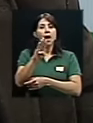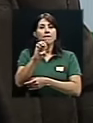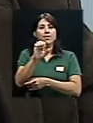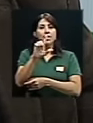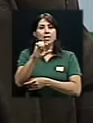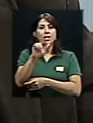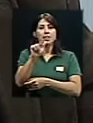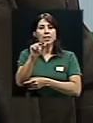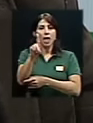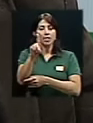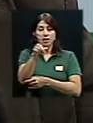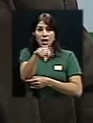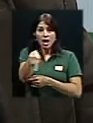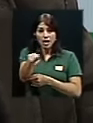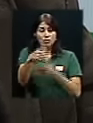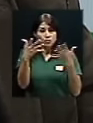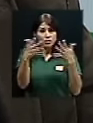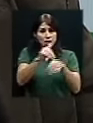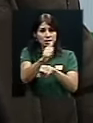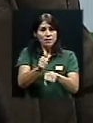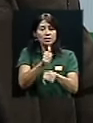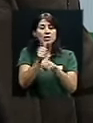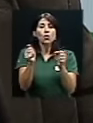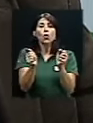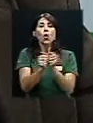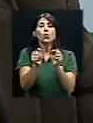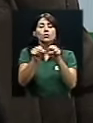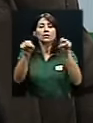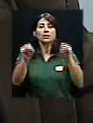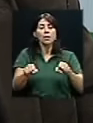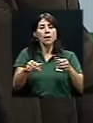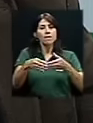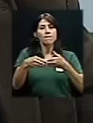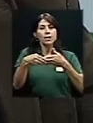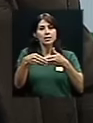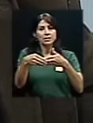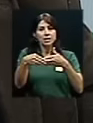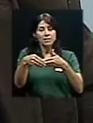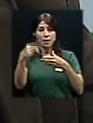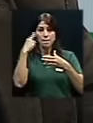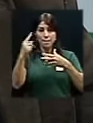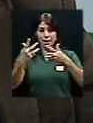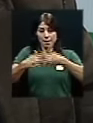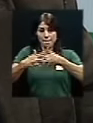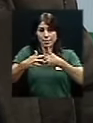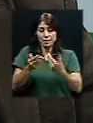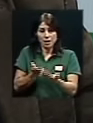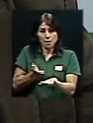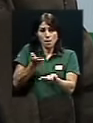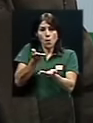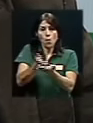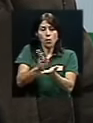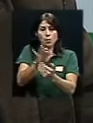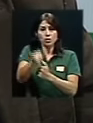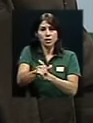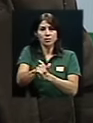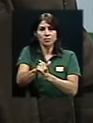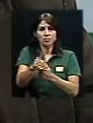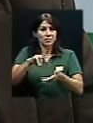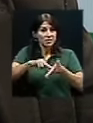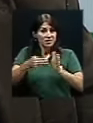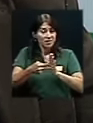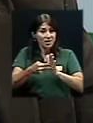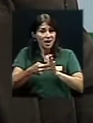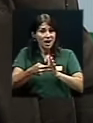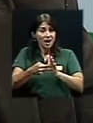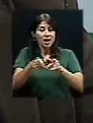sistema absolutamente flexible a favor del proponente del proyecto, es claro que el proceso de control ambiental va a ser muy